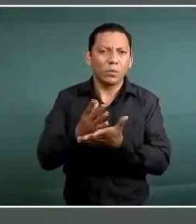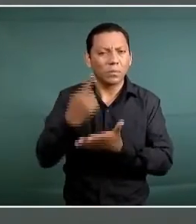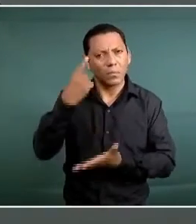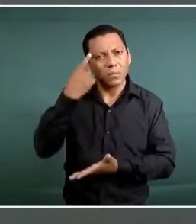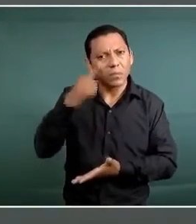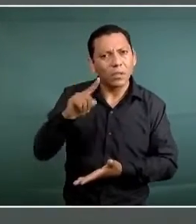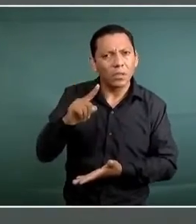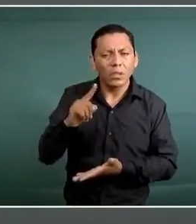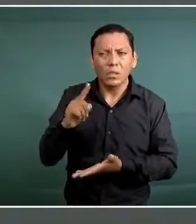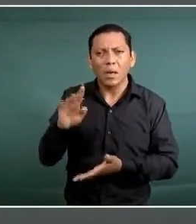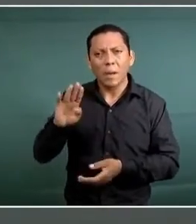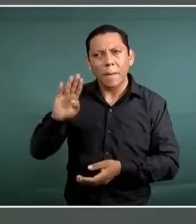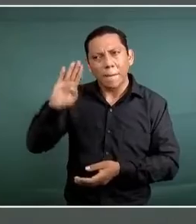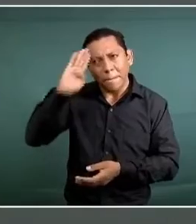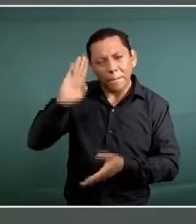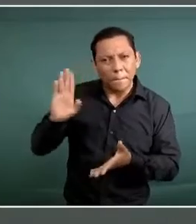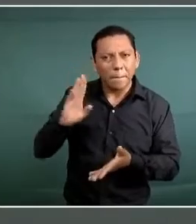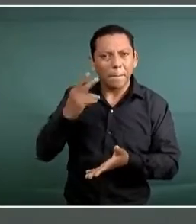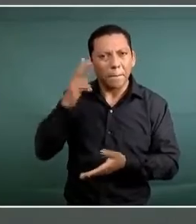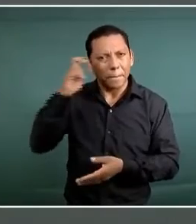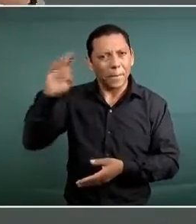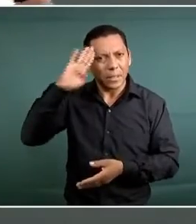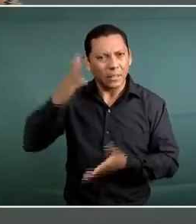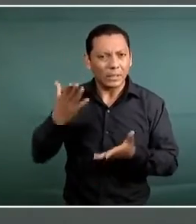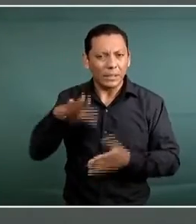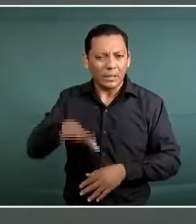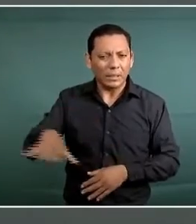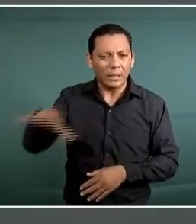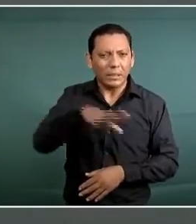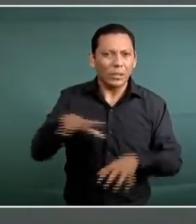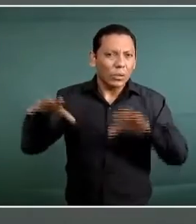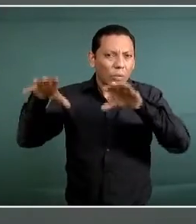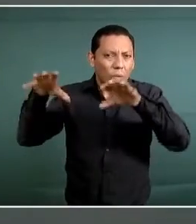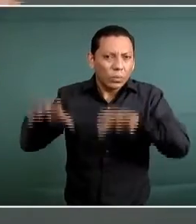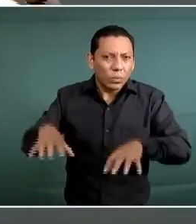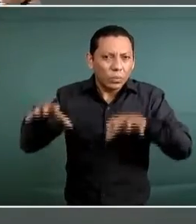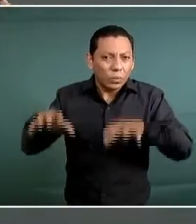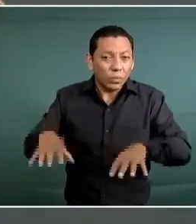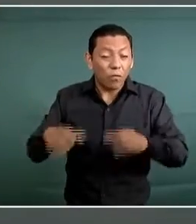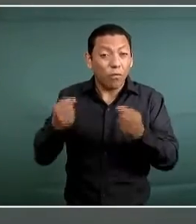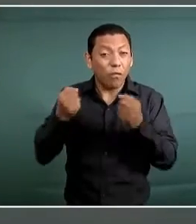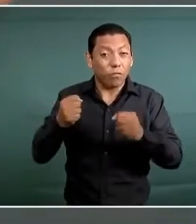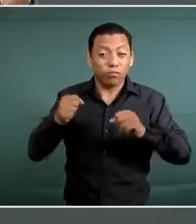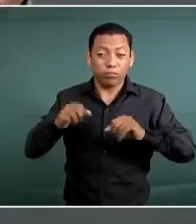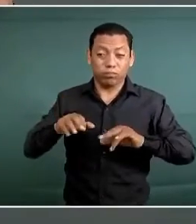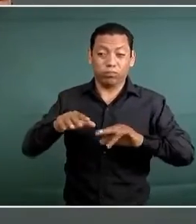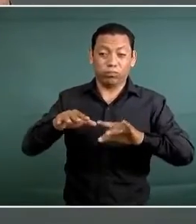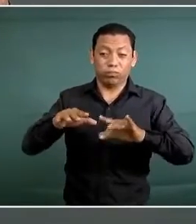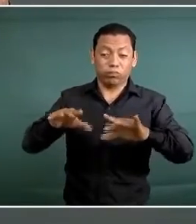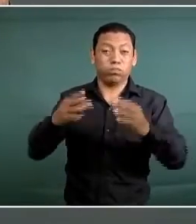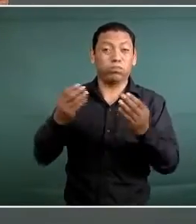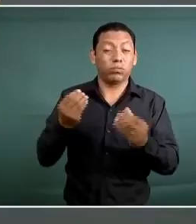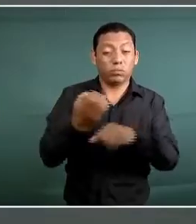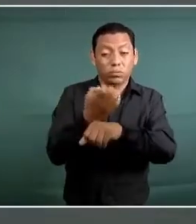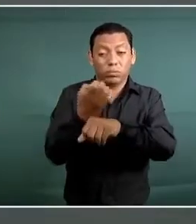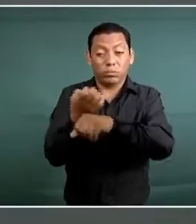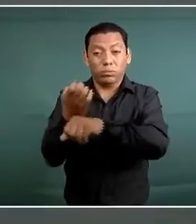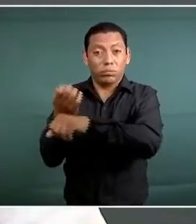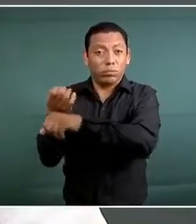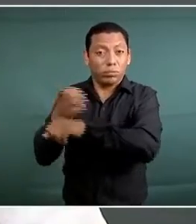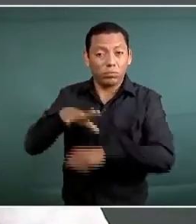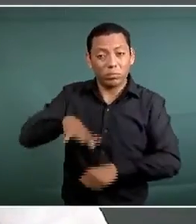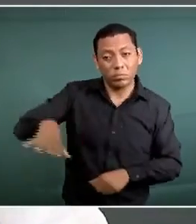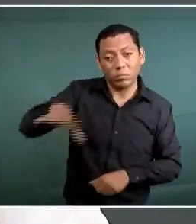una dimensión, es un sistema, esta tormenta tropical extenso que afecta a muchos estados de nuestro país.